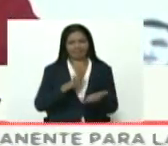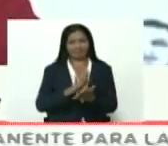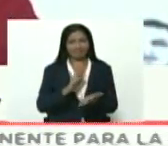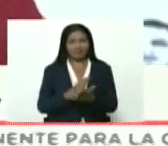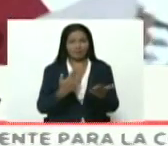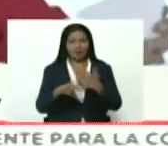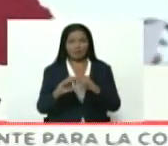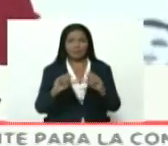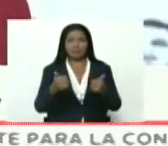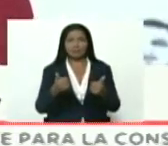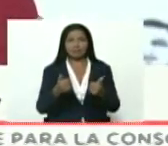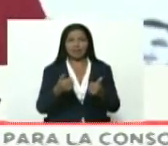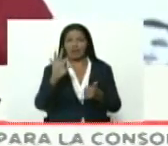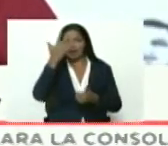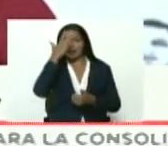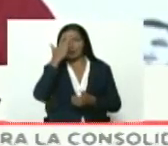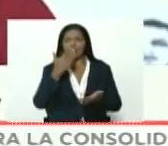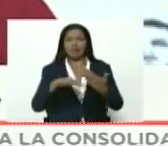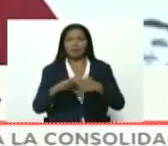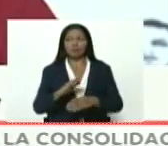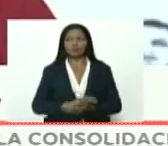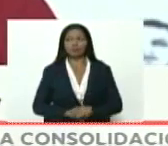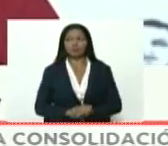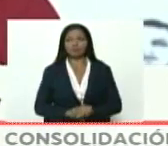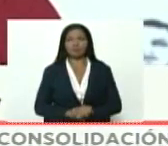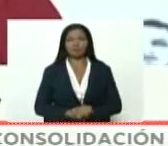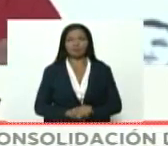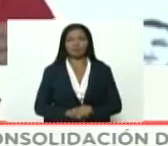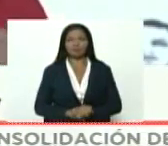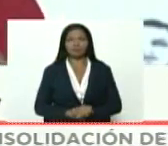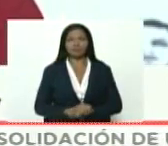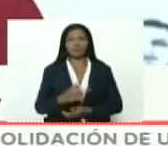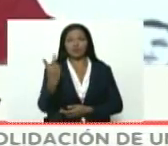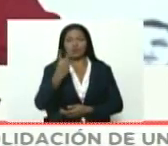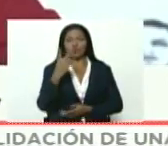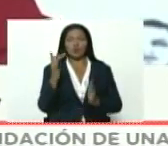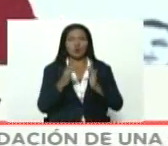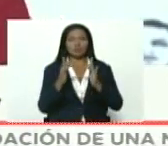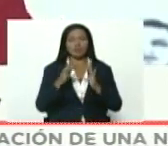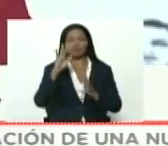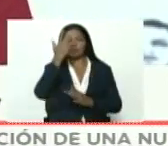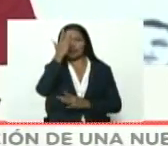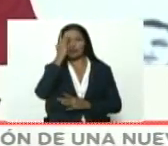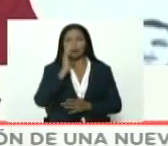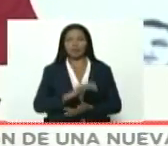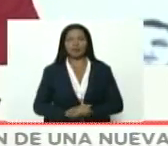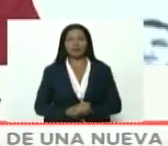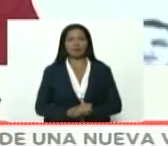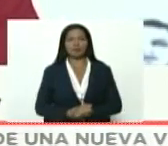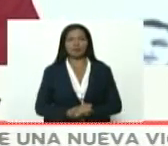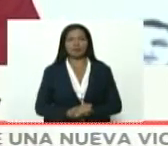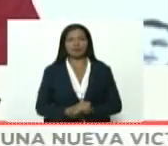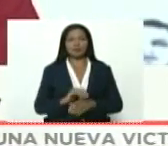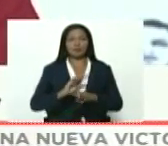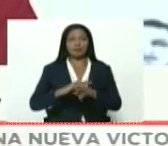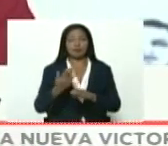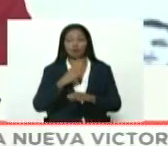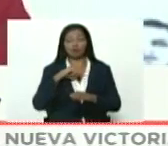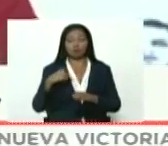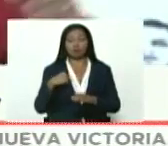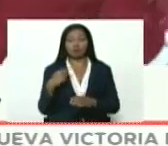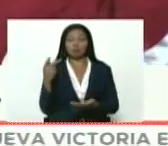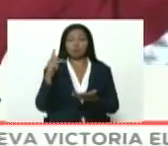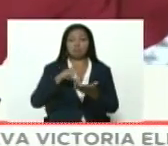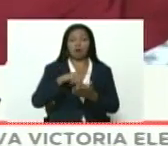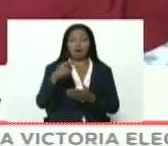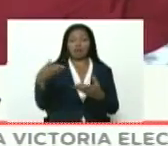Vamos a entrarle duro al carnaval, pues. Tengo dos pases de carnaval. Porque mientras nosotros estamos